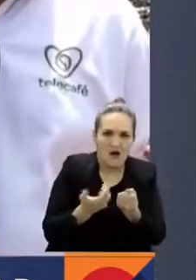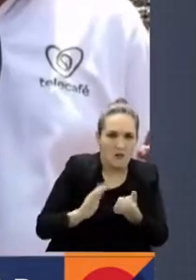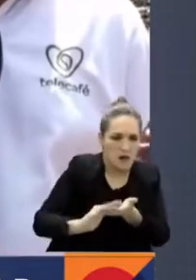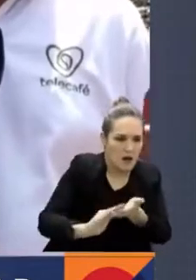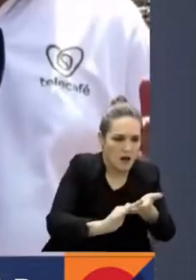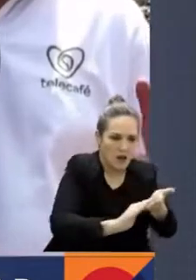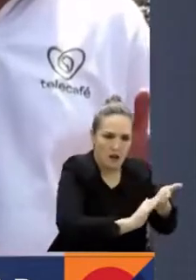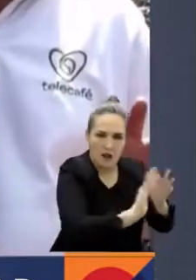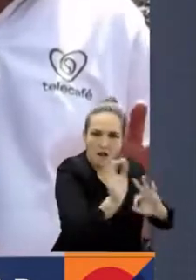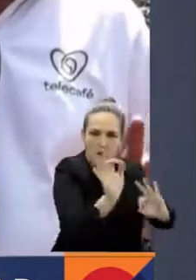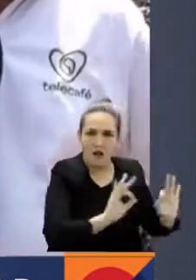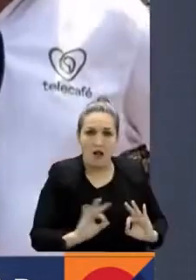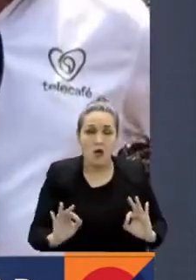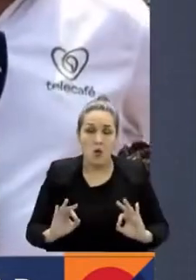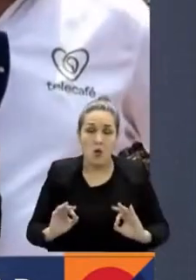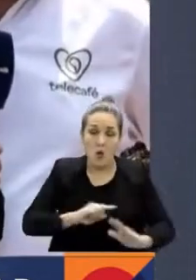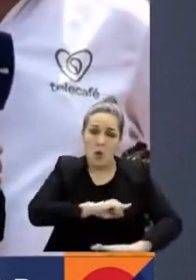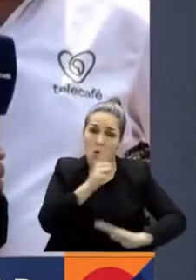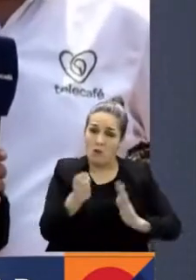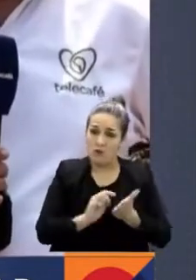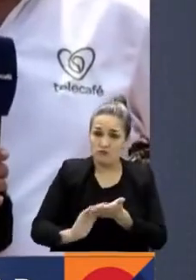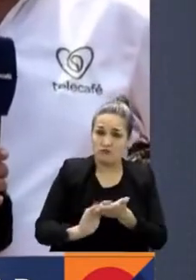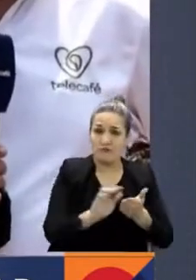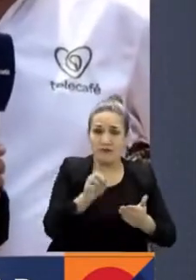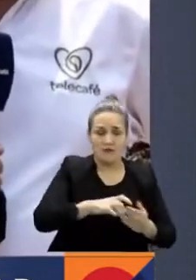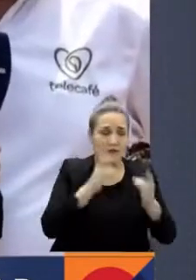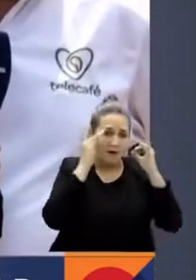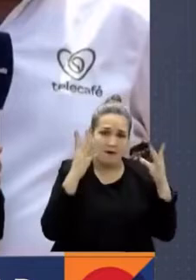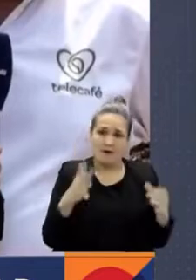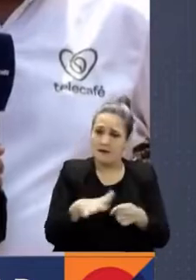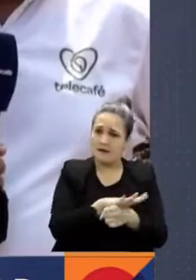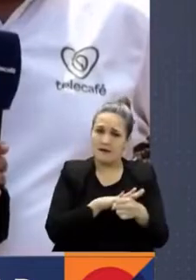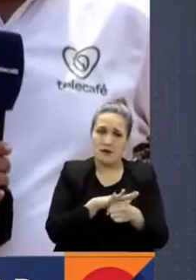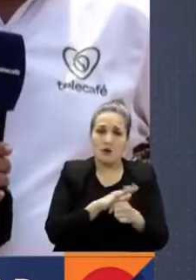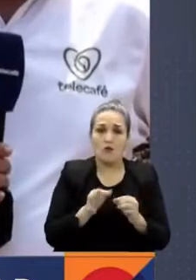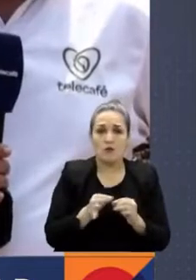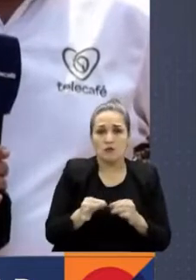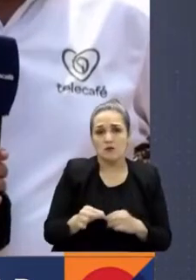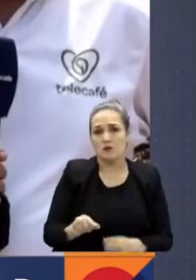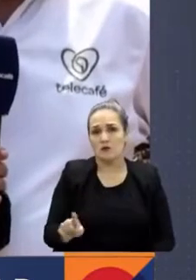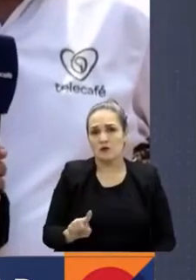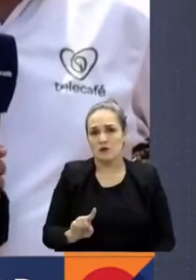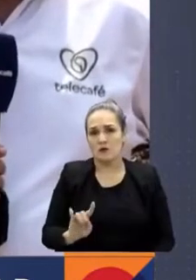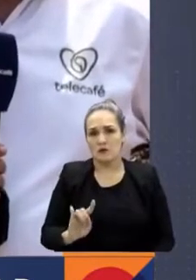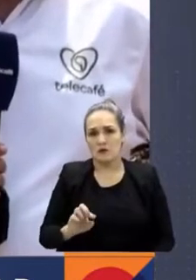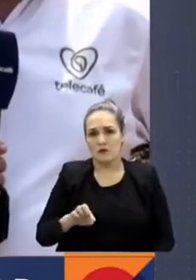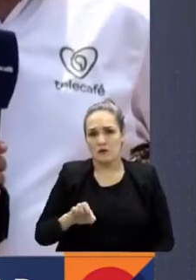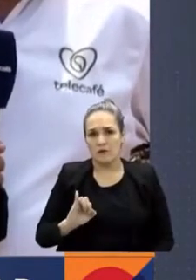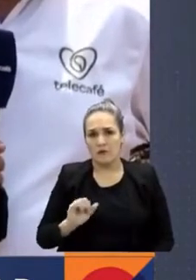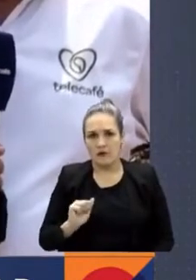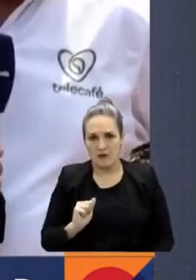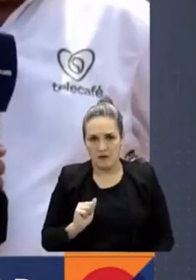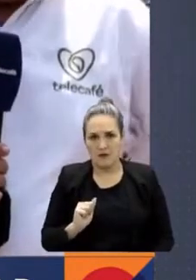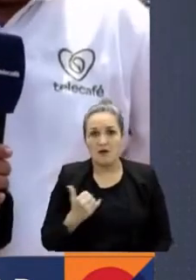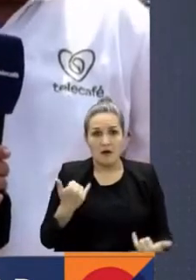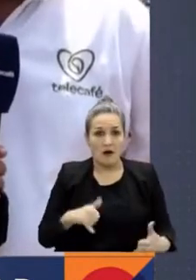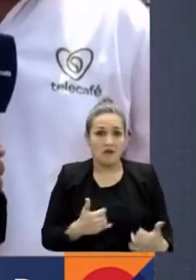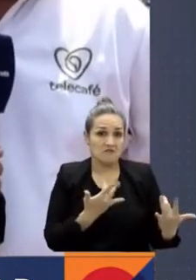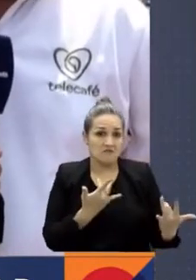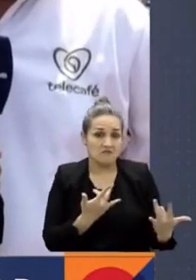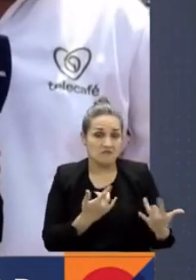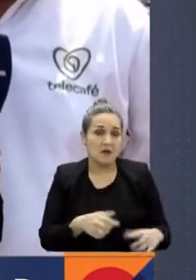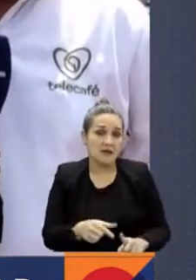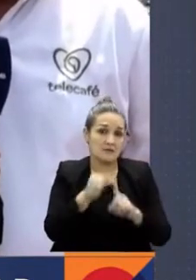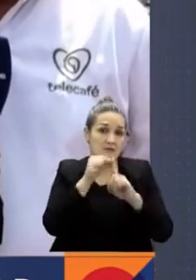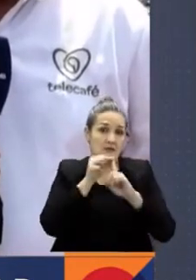arreglo completo frente a esta situación calamitosa que hoy el municipio de Supía. Estamos a la espera, obviamente, que haya un pronunciamiento especial y